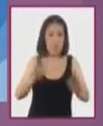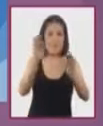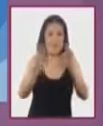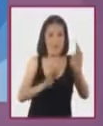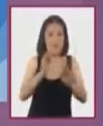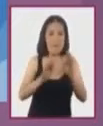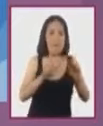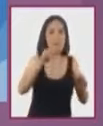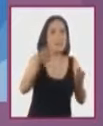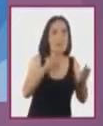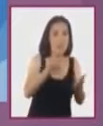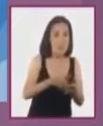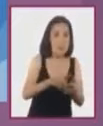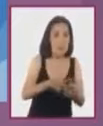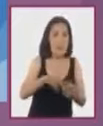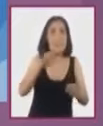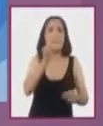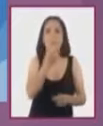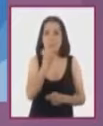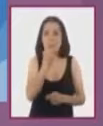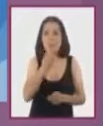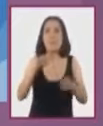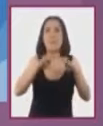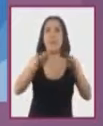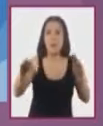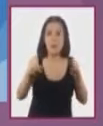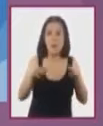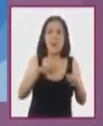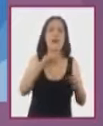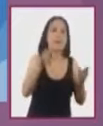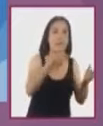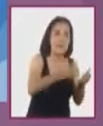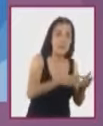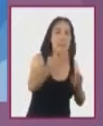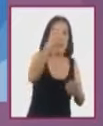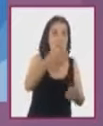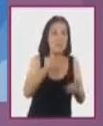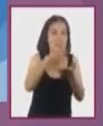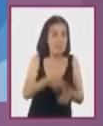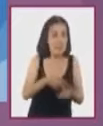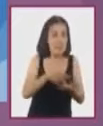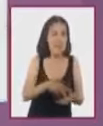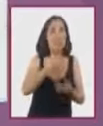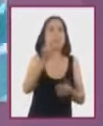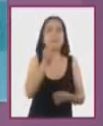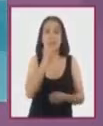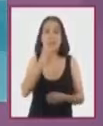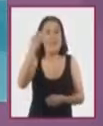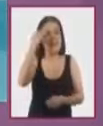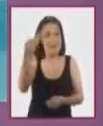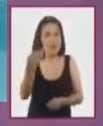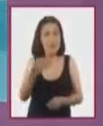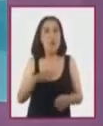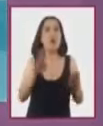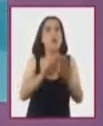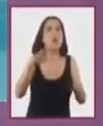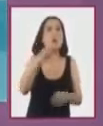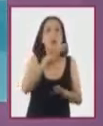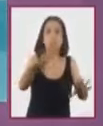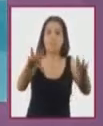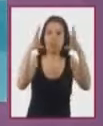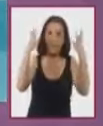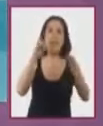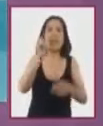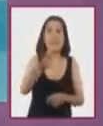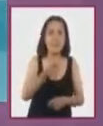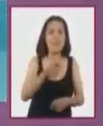metro, kilogramo, segundo. Metro para la longitud, kilogramo para la masa y segundo para tiempo. La rapidez de un móvil es la